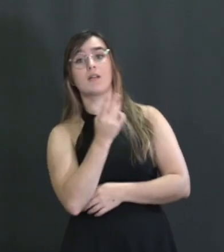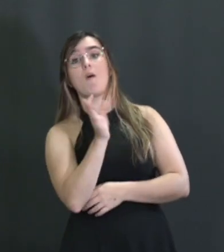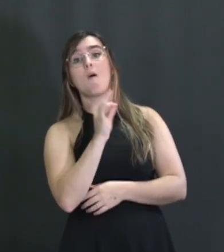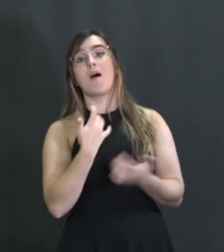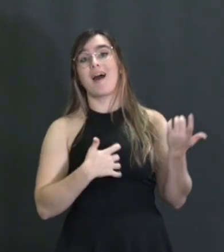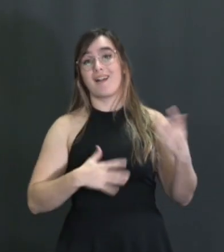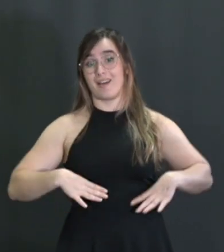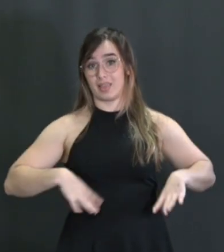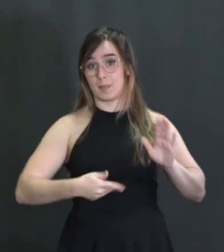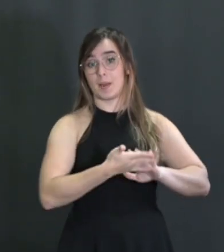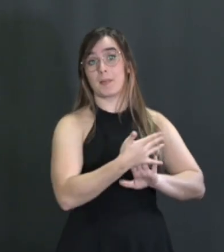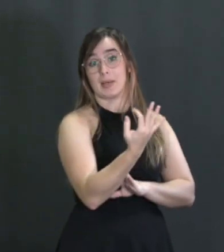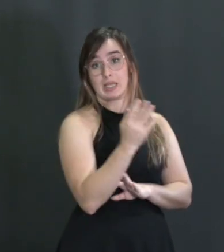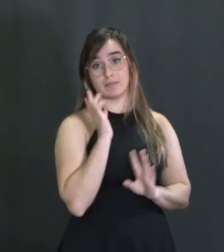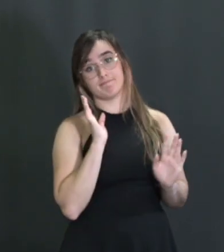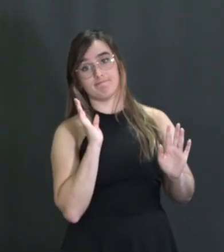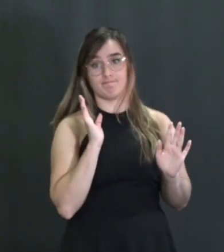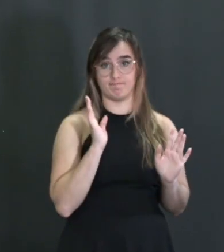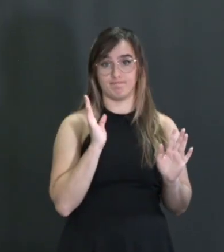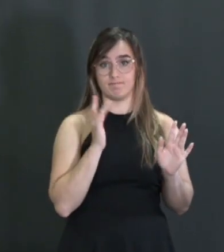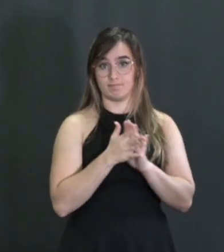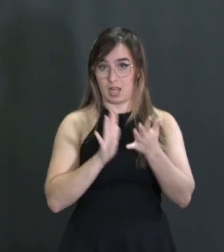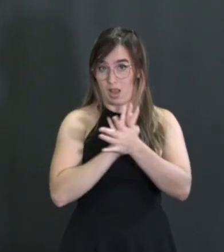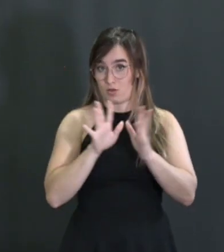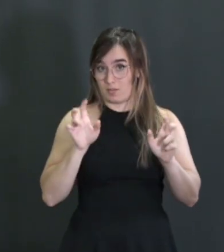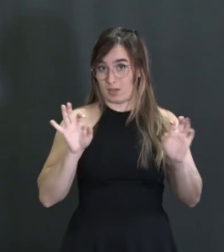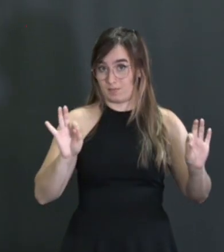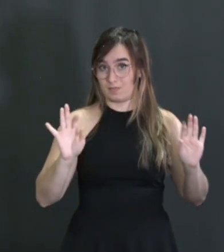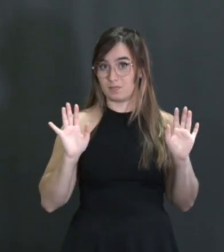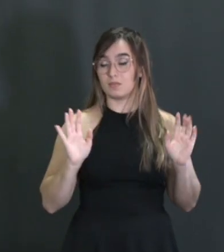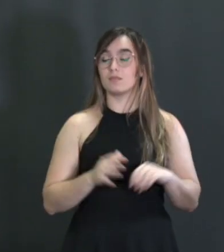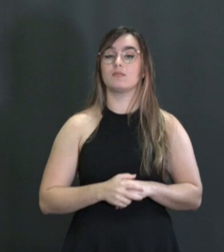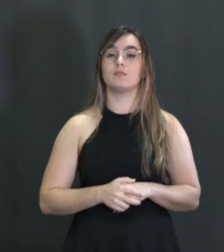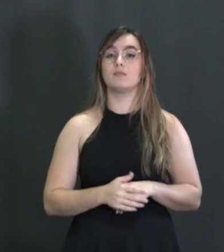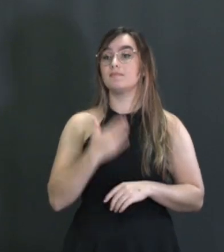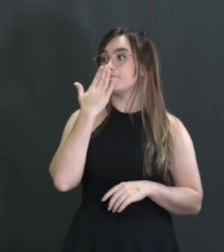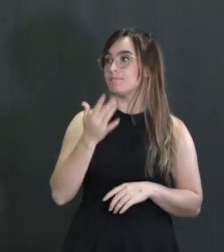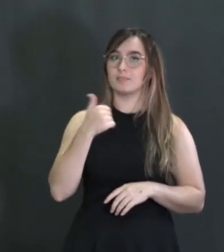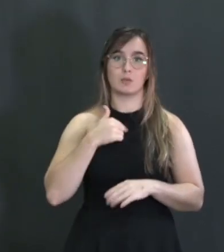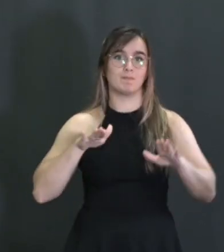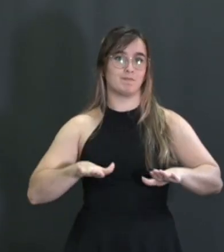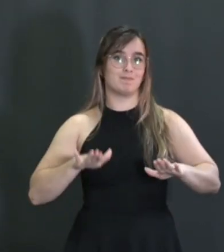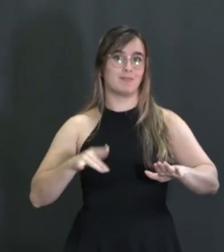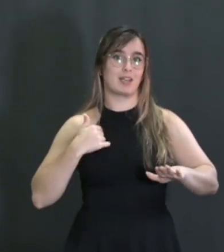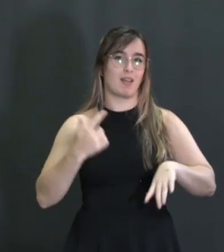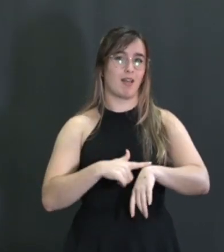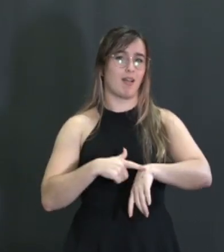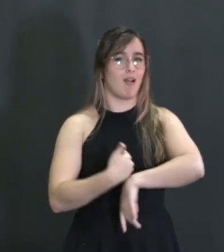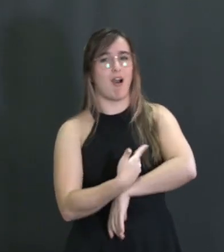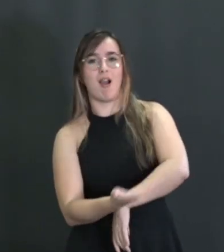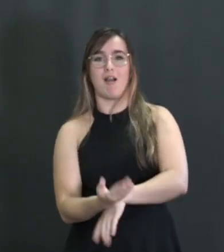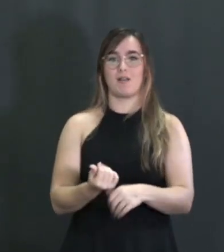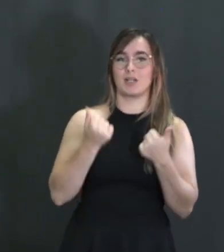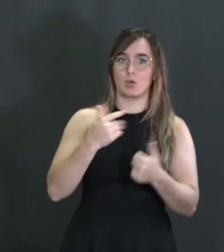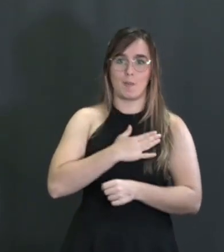Lo cual, bueno, pues a eso me refiero. Bueno, pues la verdad es que me quedaría con vosotros muchísimo más tiempo, es un placer,